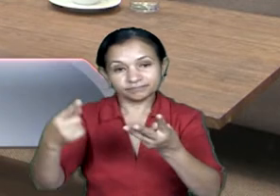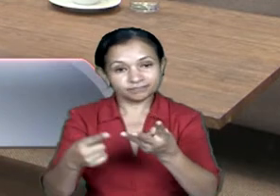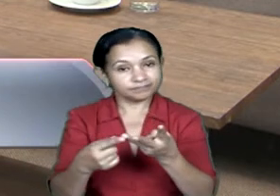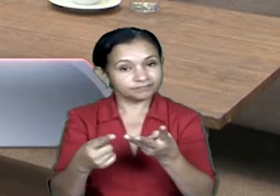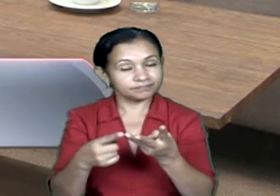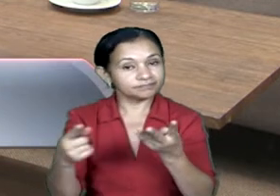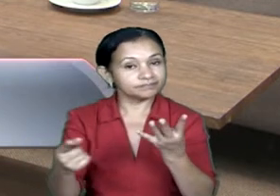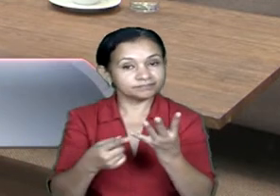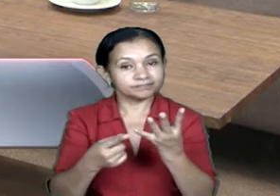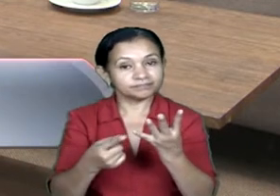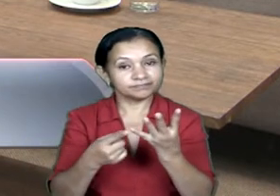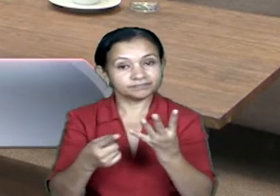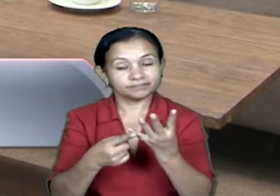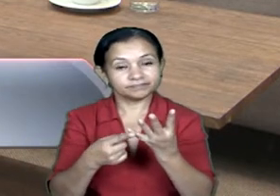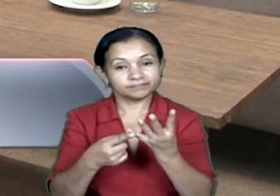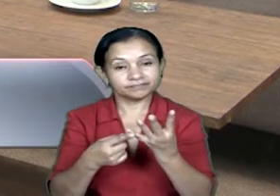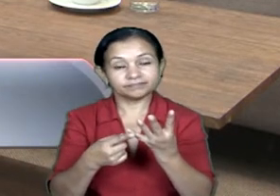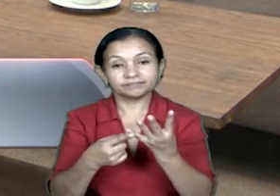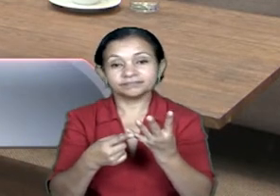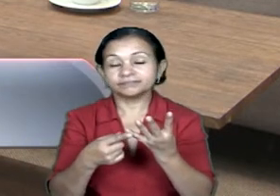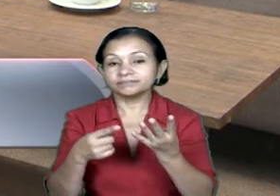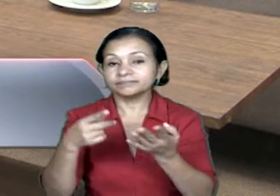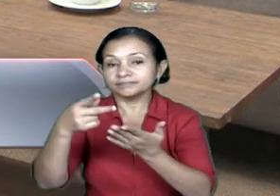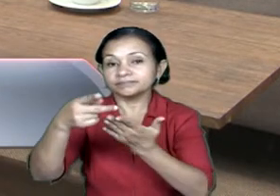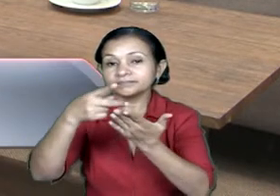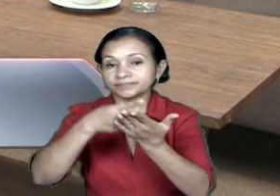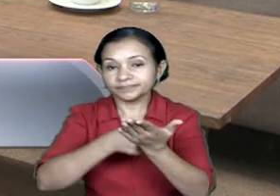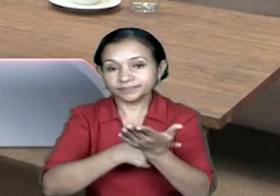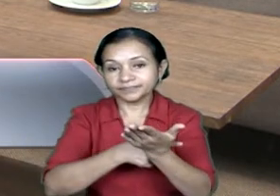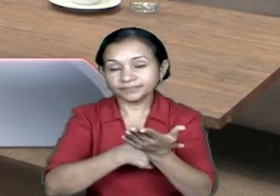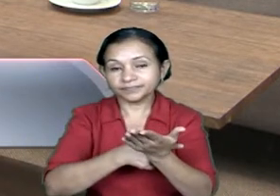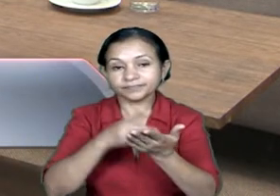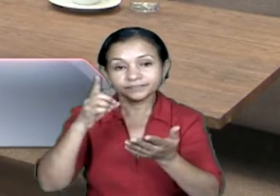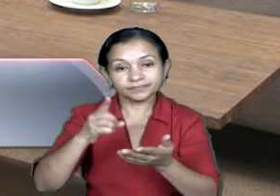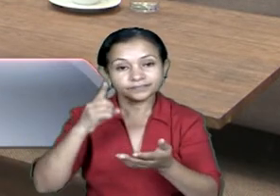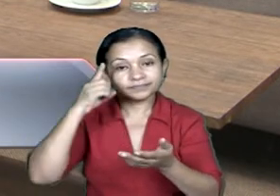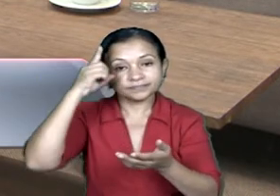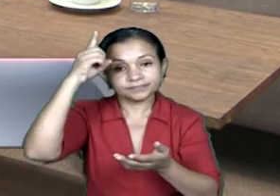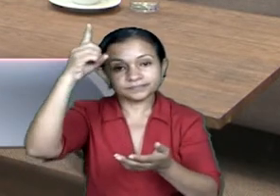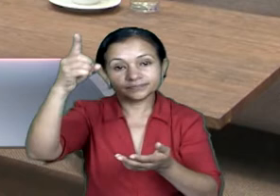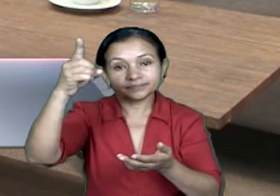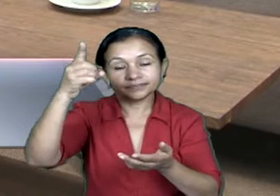cuarto proyecto es muy interesante, es el proyecto de desarrollo de